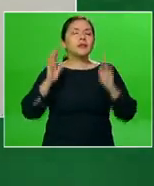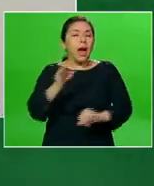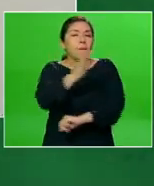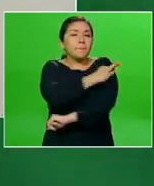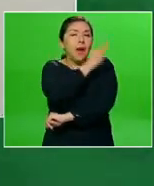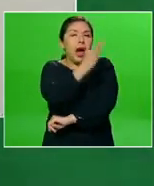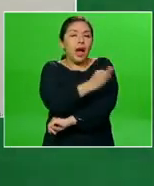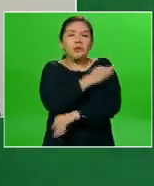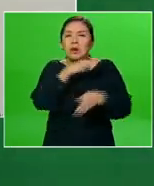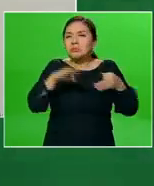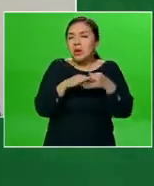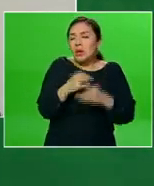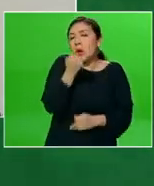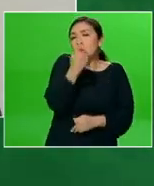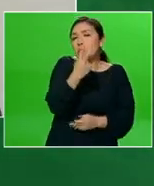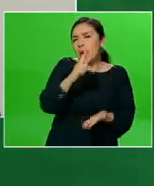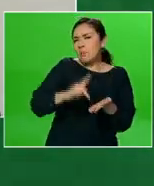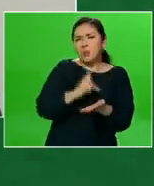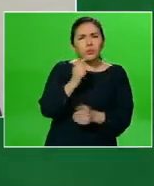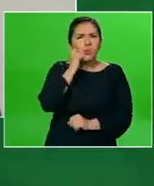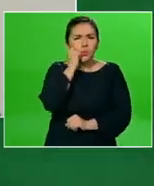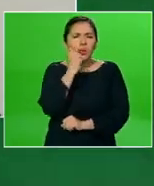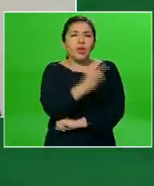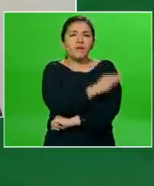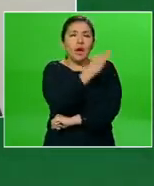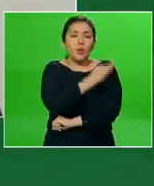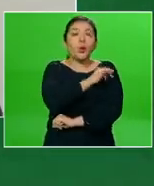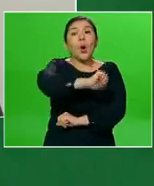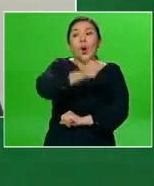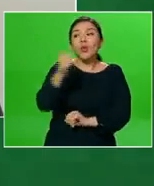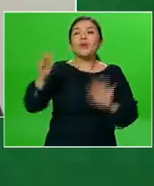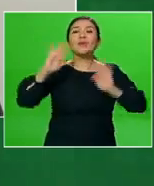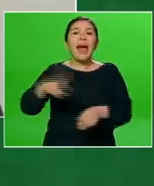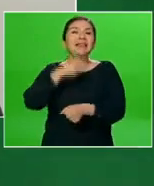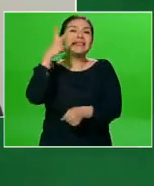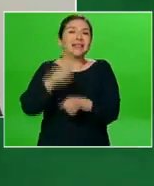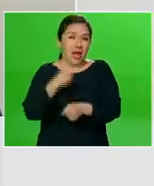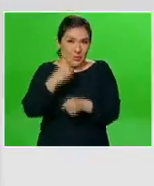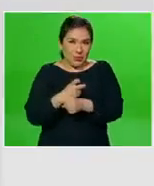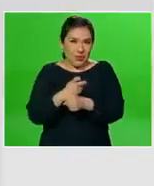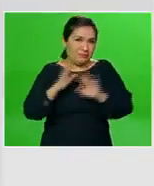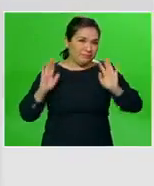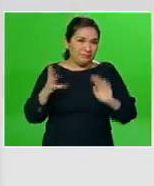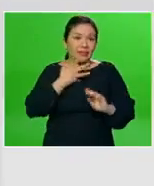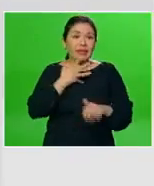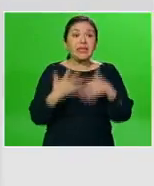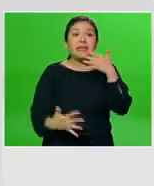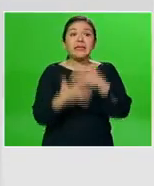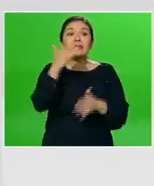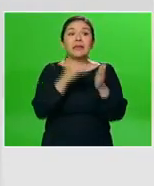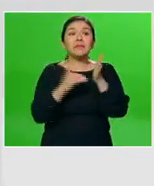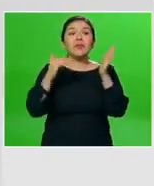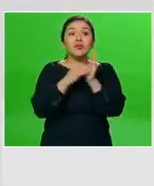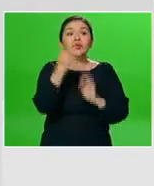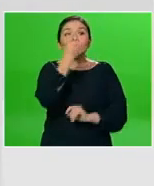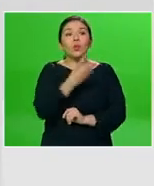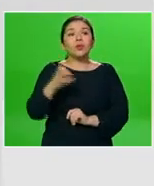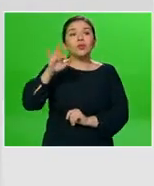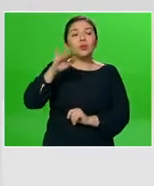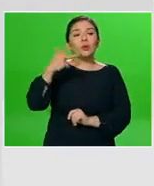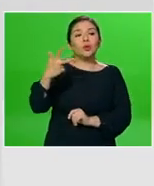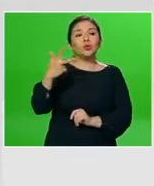una dosis y muchas de ellas también su segunda dosis 15 millones 454 mil